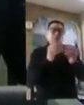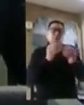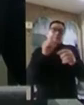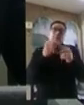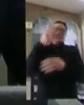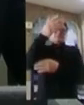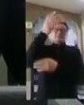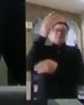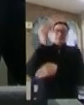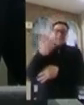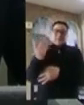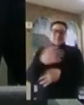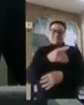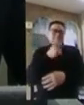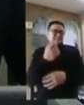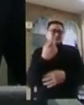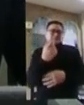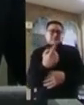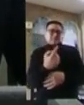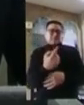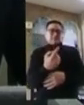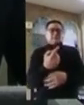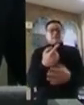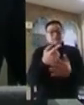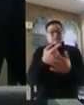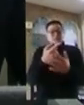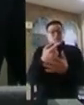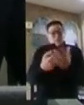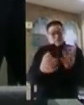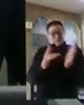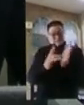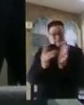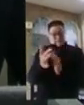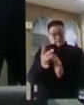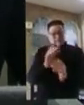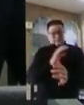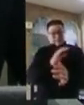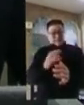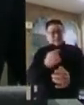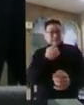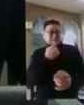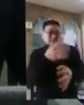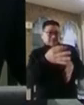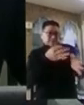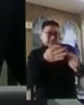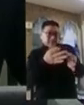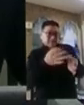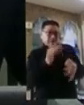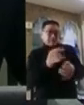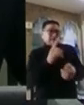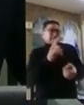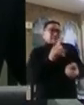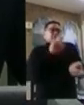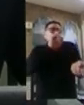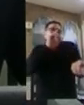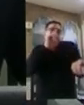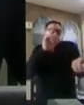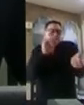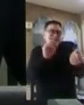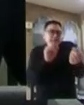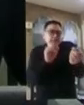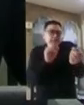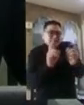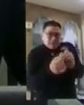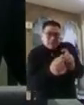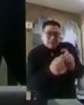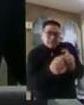cambiar de vida acá en la tierra. Antes de entrar a la gloria, antes de entrar a la presencia